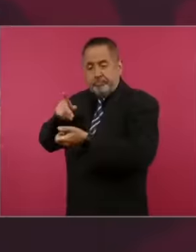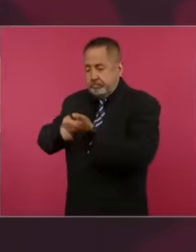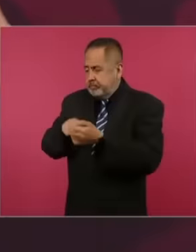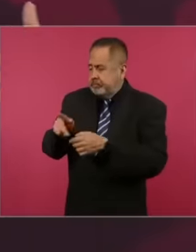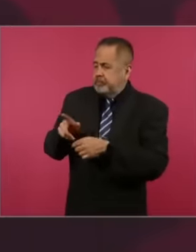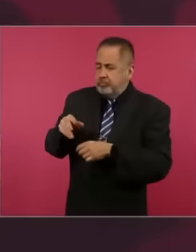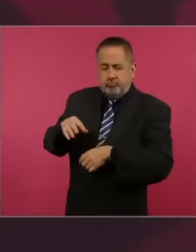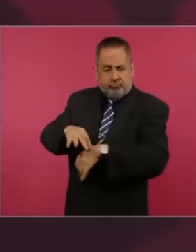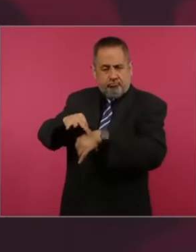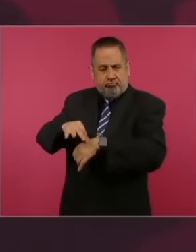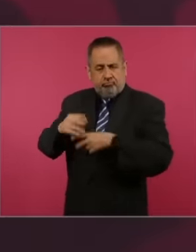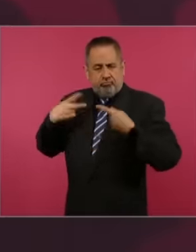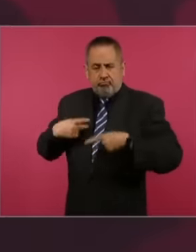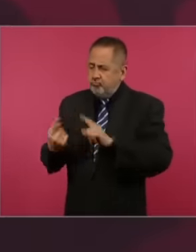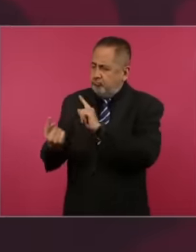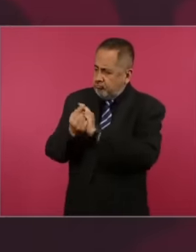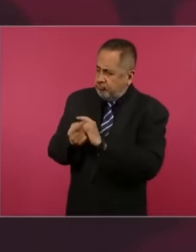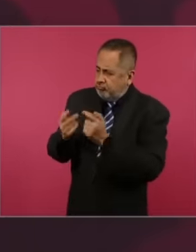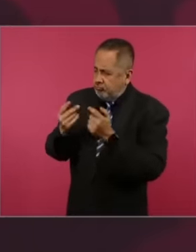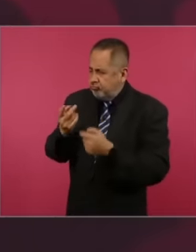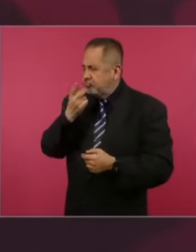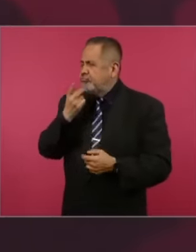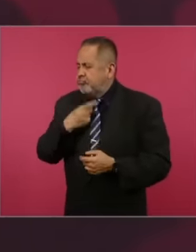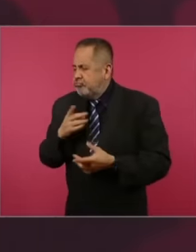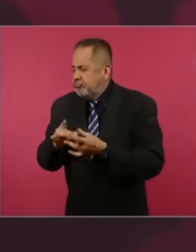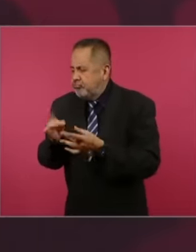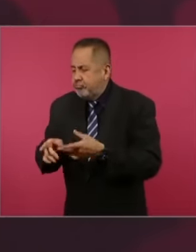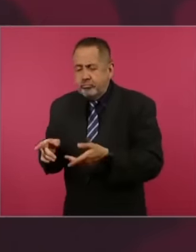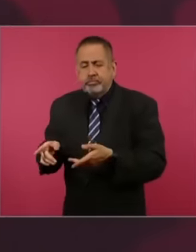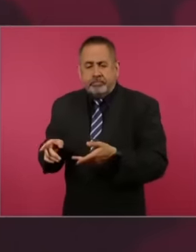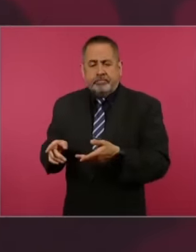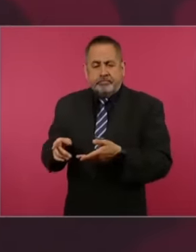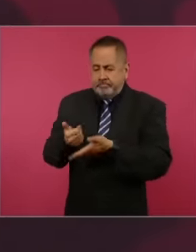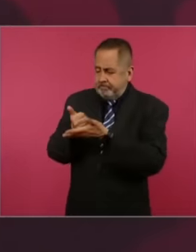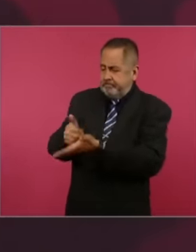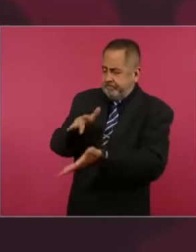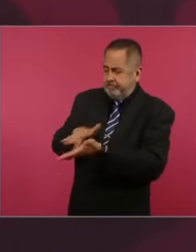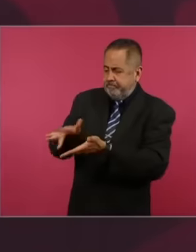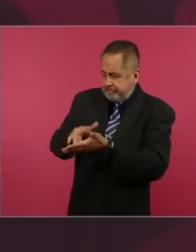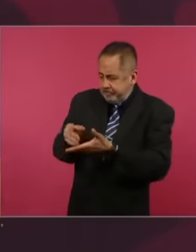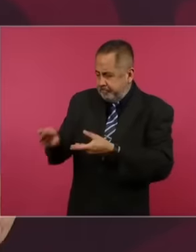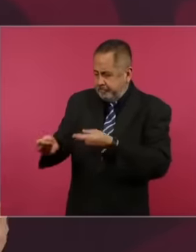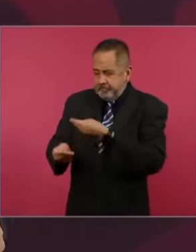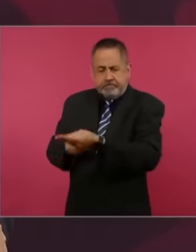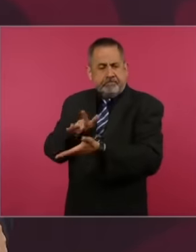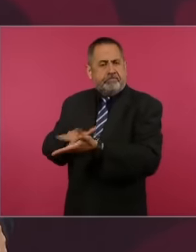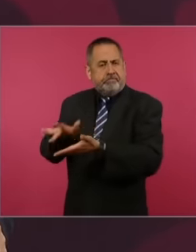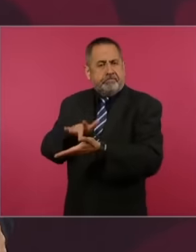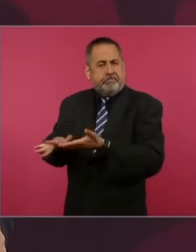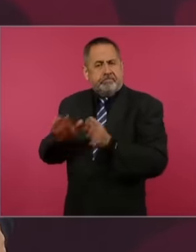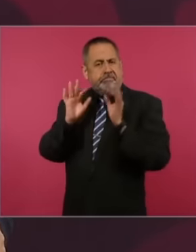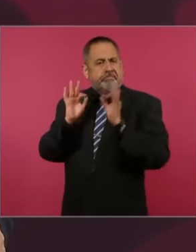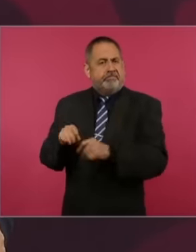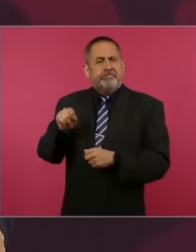de la gente que en otros países recibe estos apoyos